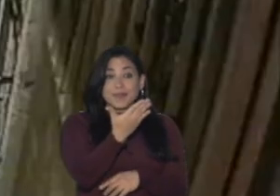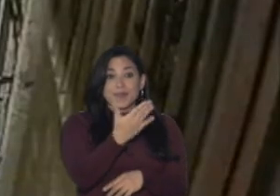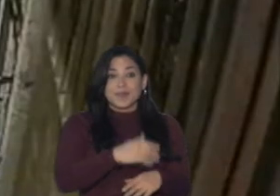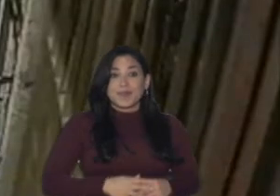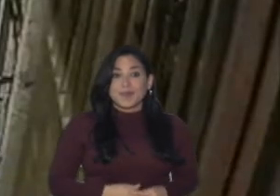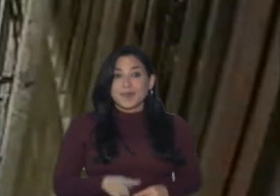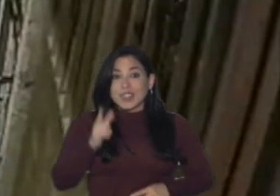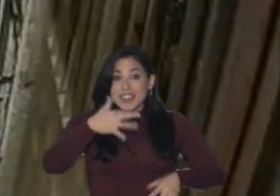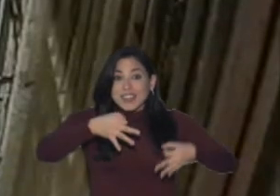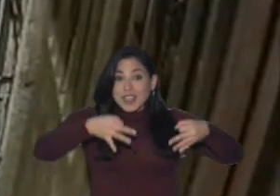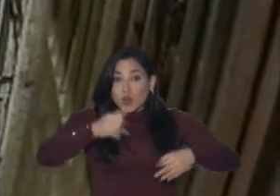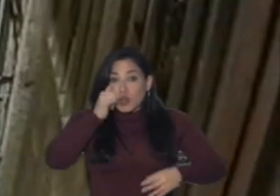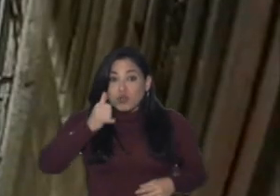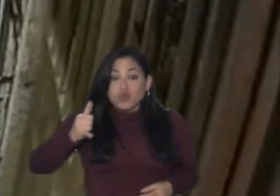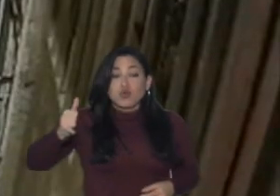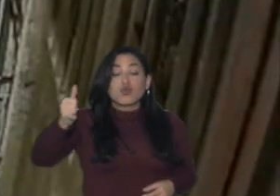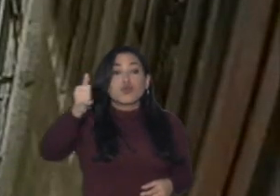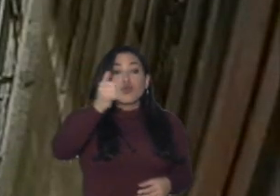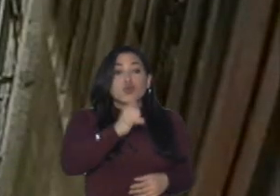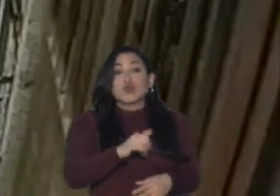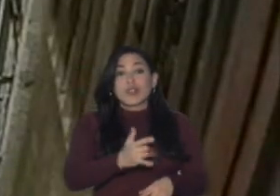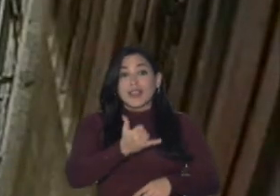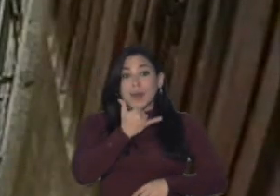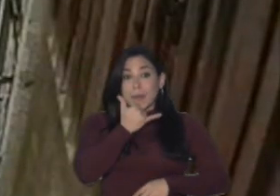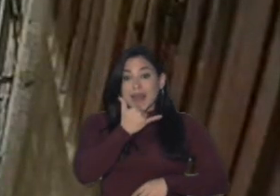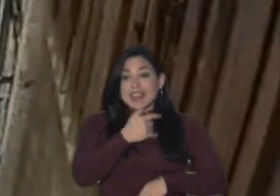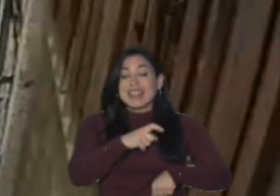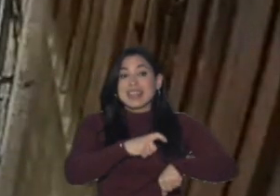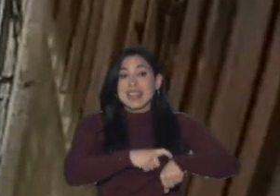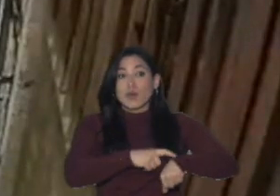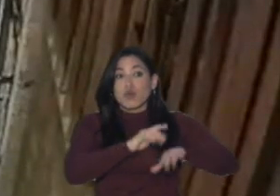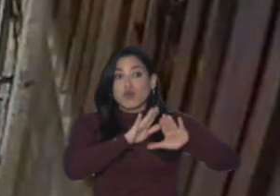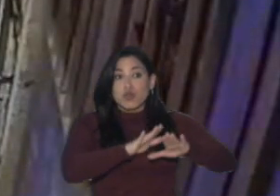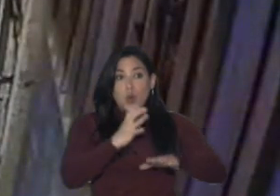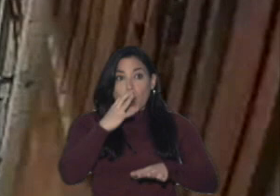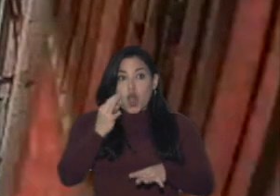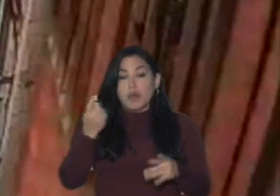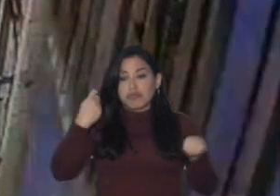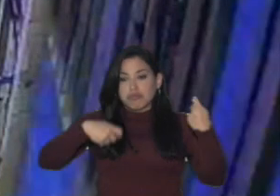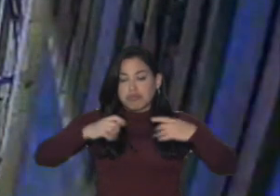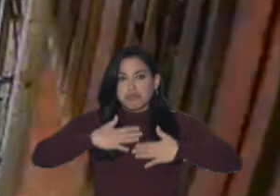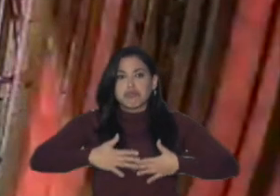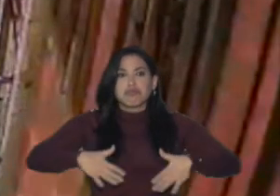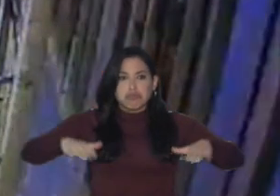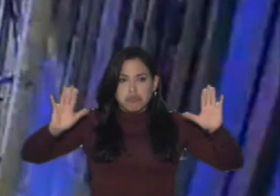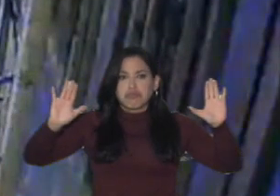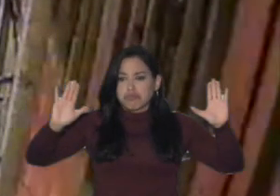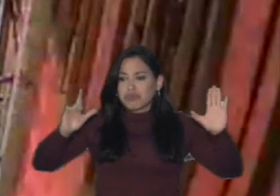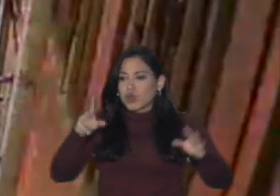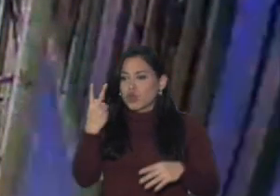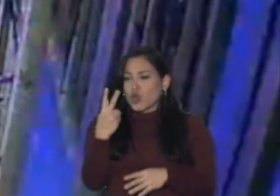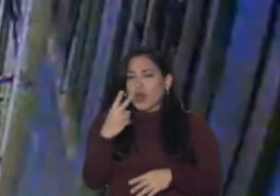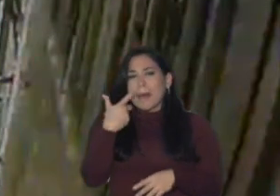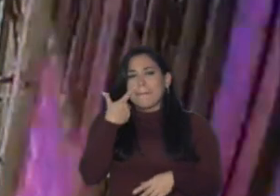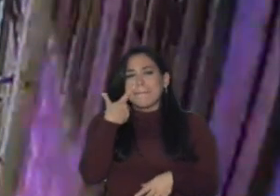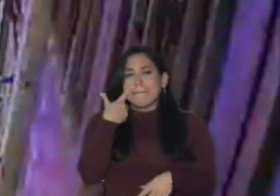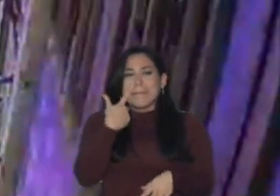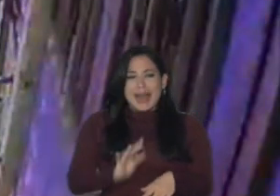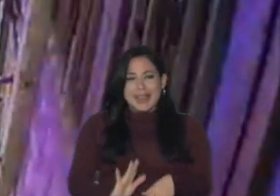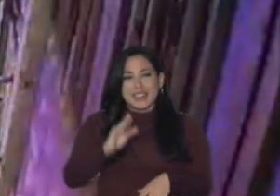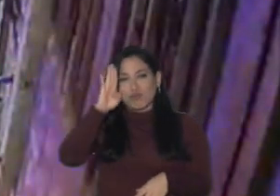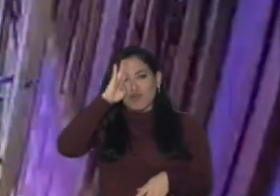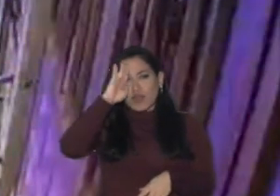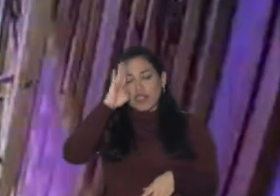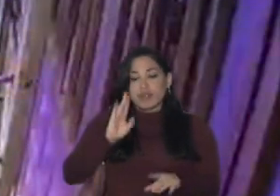video de cámara de seguridad quedó registrado el momento exacto en el que este comerciante fue requerido por dos supuestos patrulleros